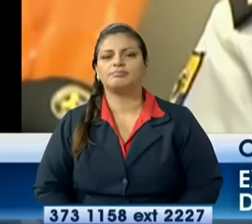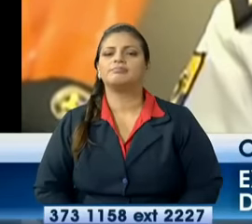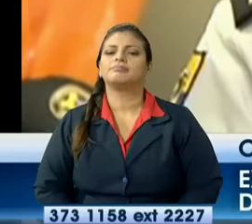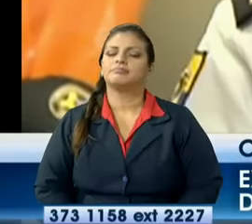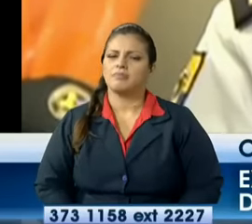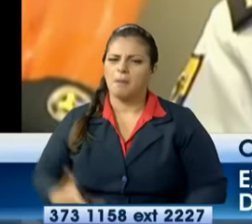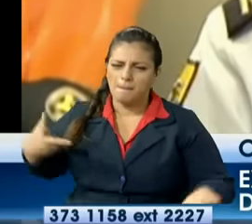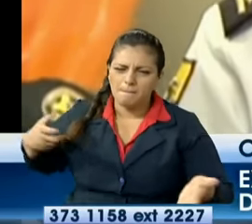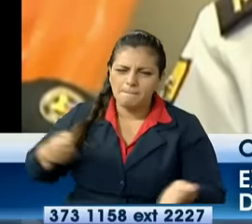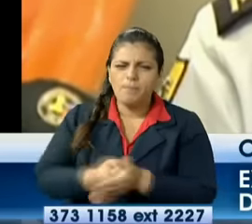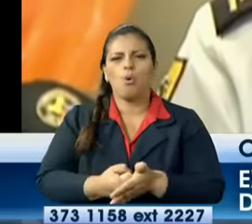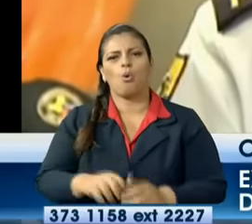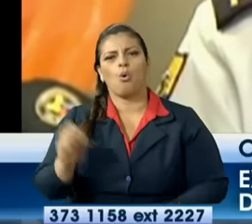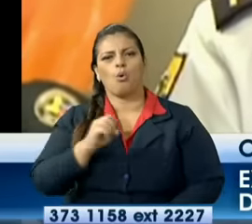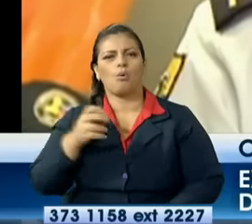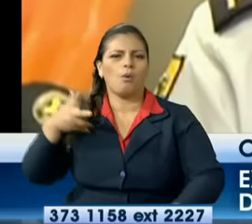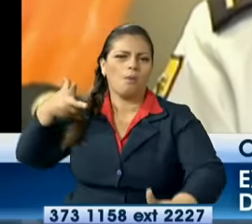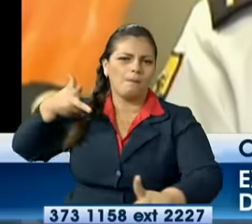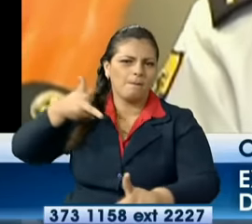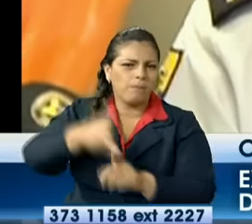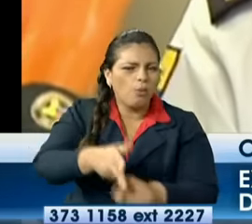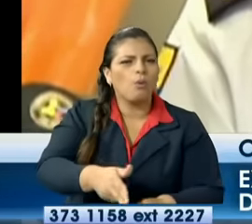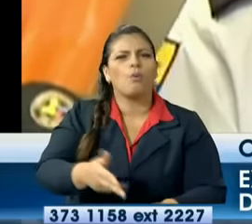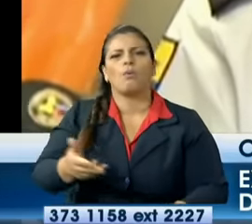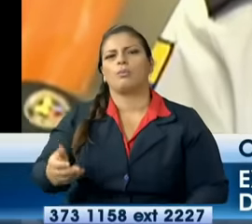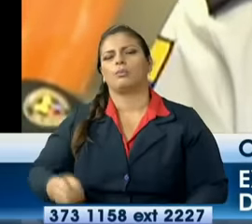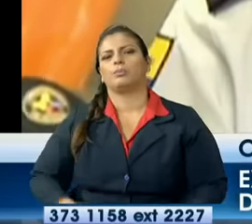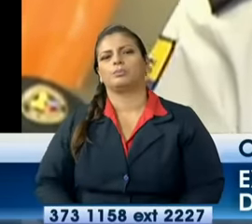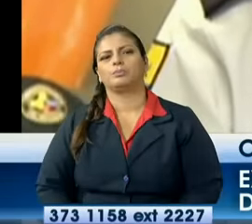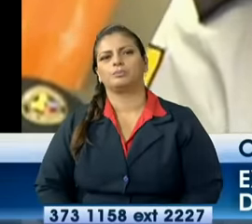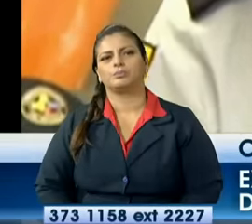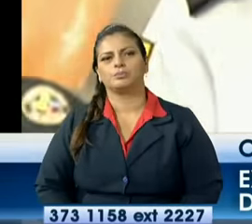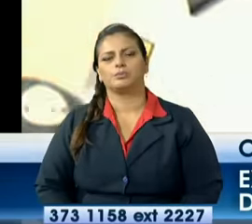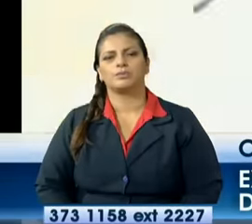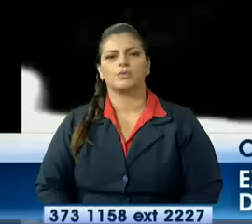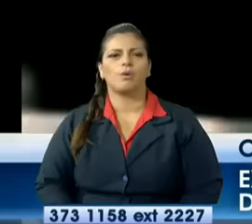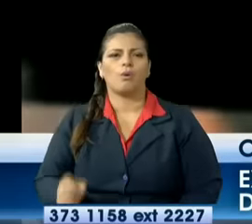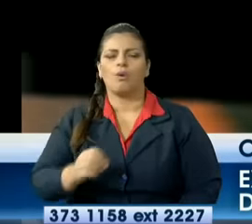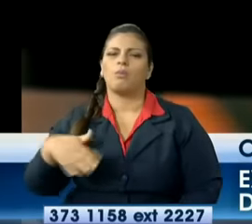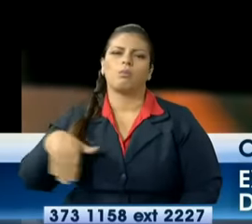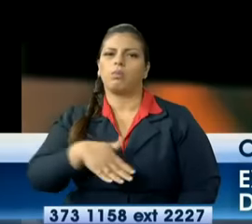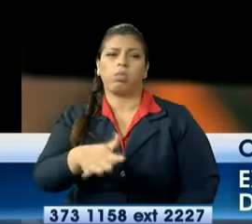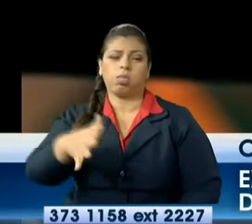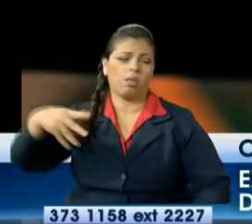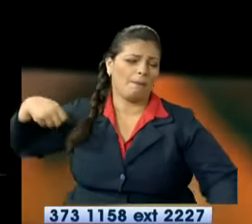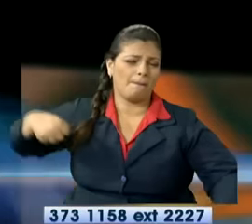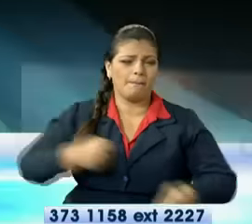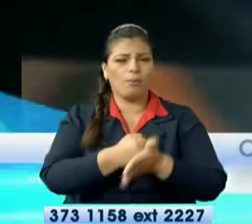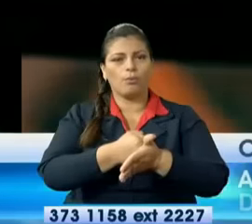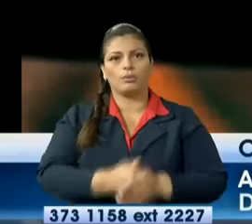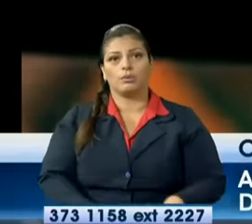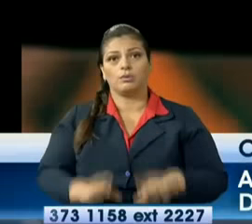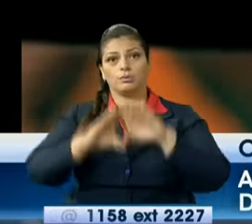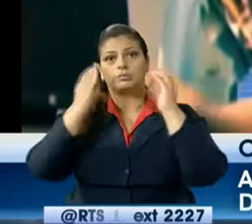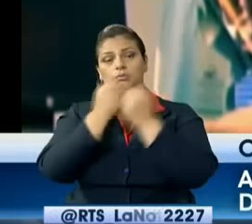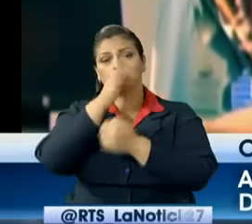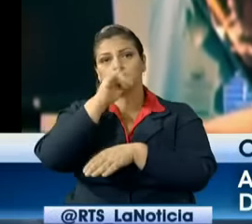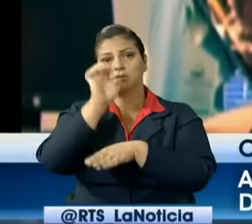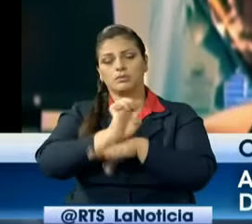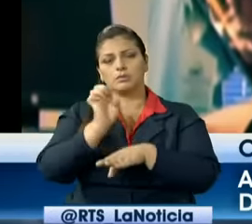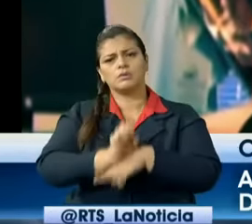choques, atropellos, lógicamente estrellamientos. La Comisión de Tránsito del Ecuador, por su parte, mantiene